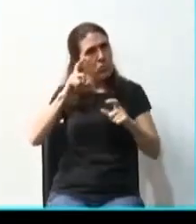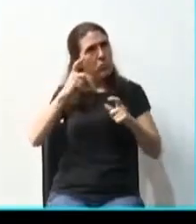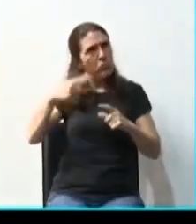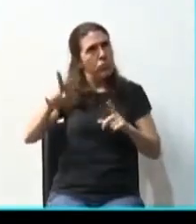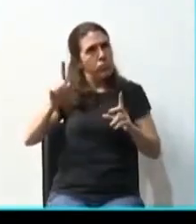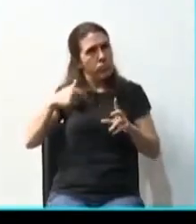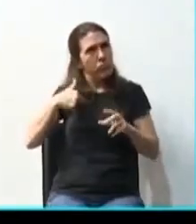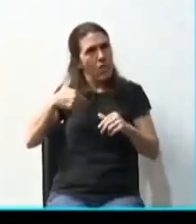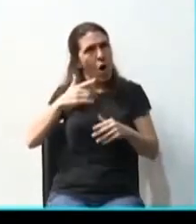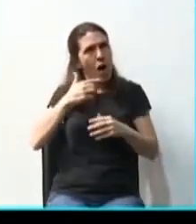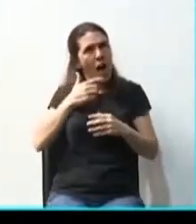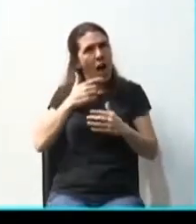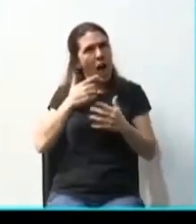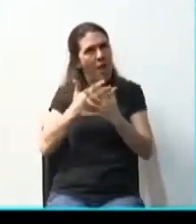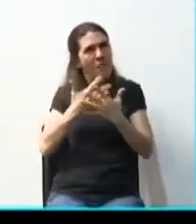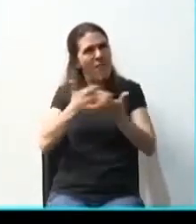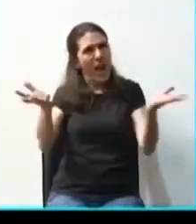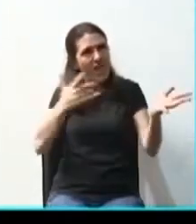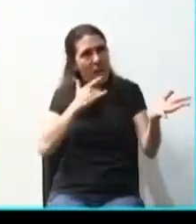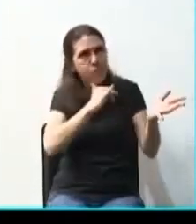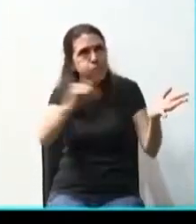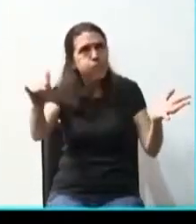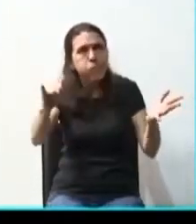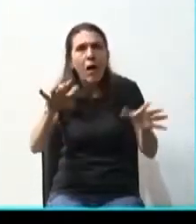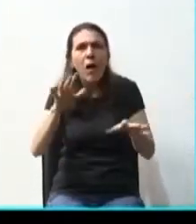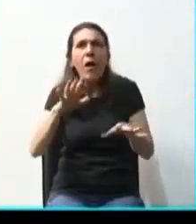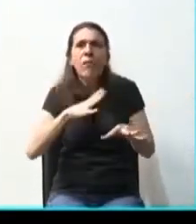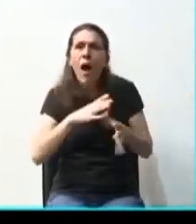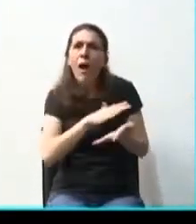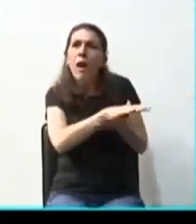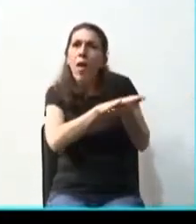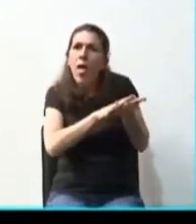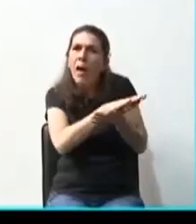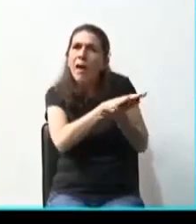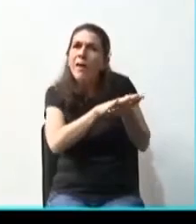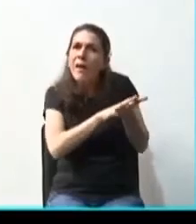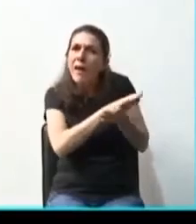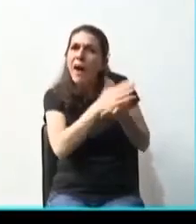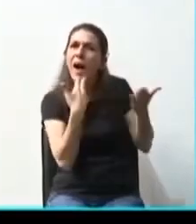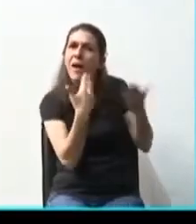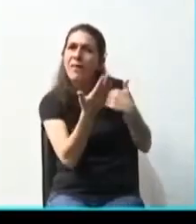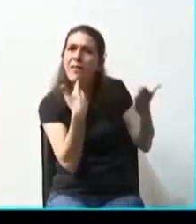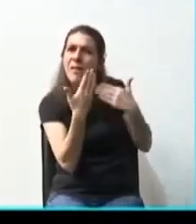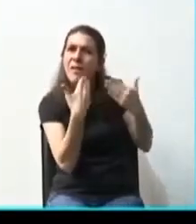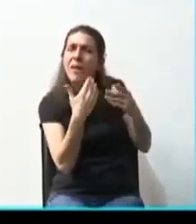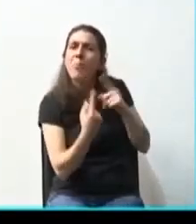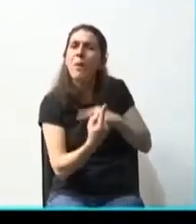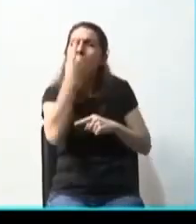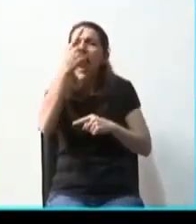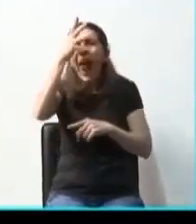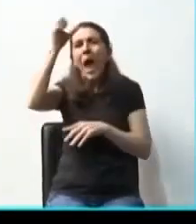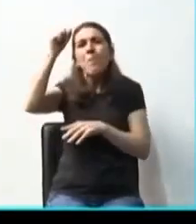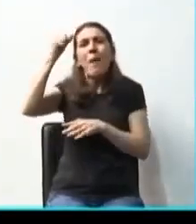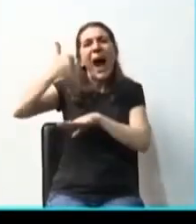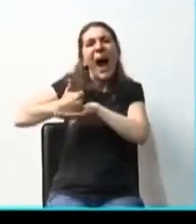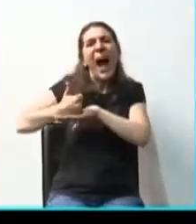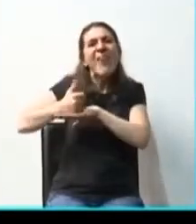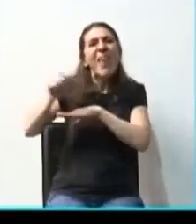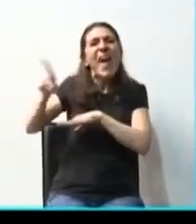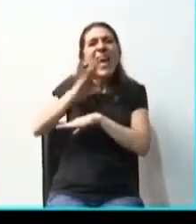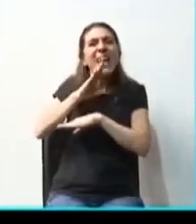decir públicamente, la falta de lobby de la principal embajada lobista de esta legislatura, que es la Embajada de